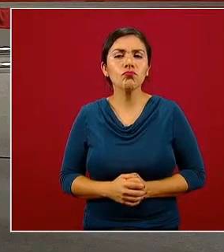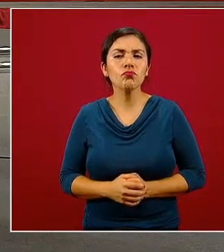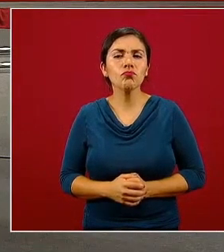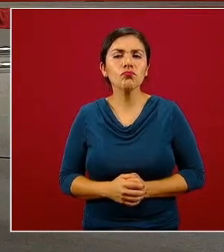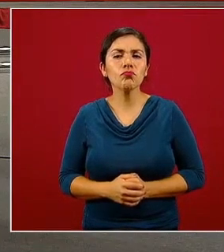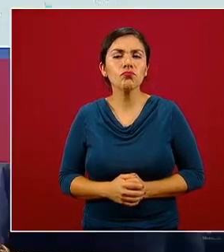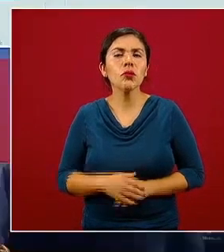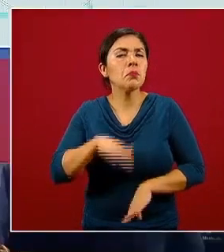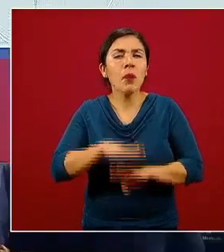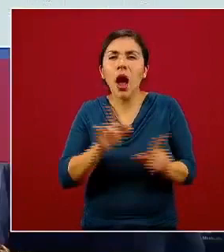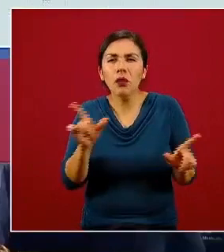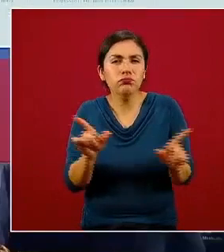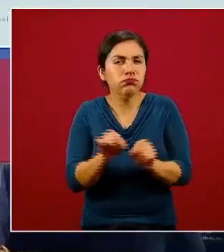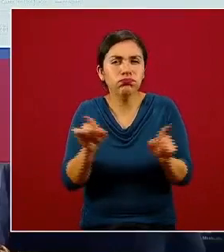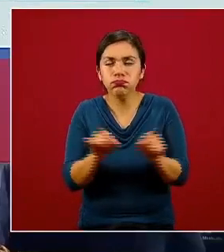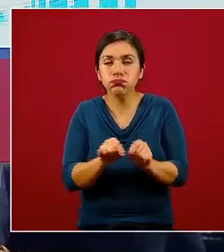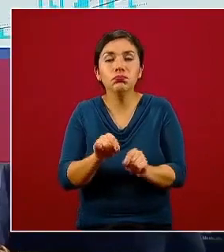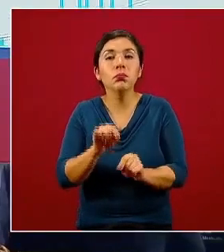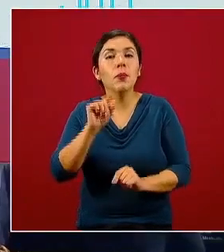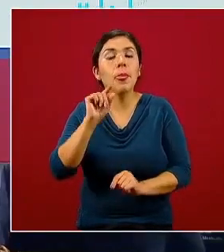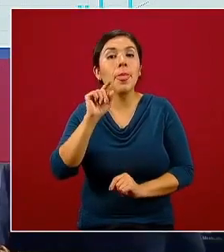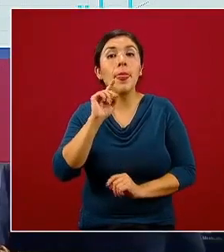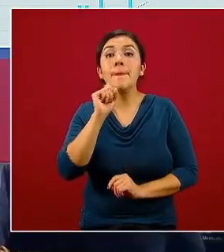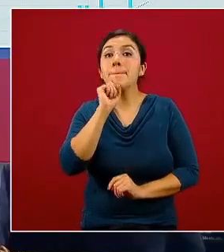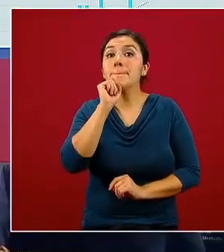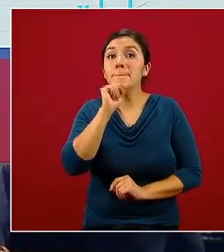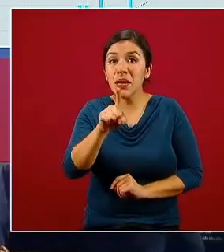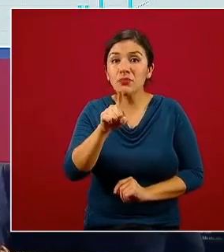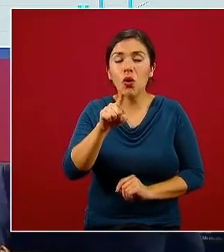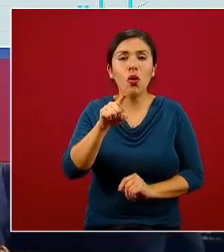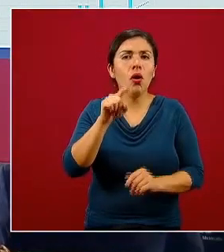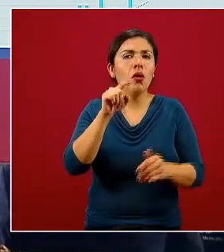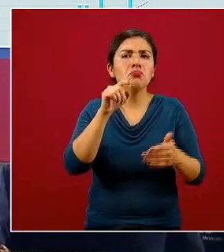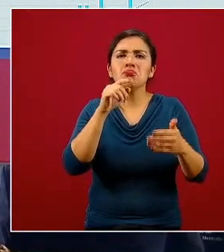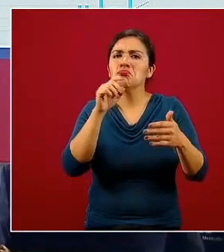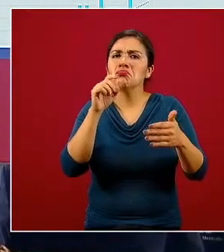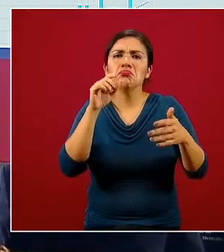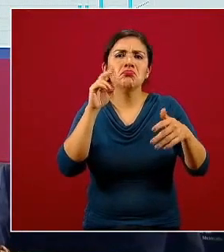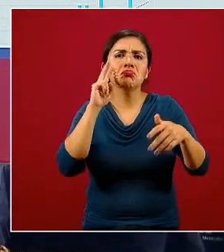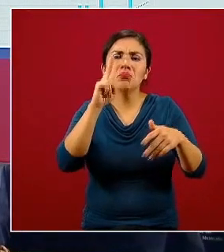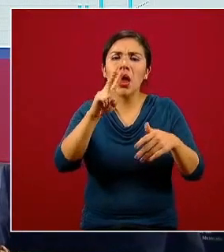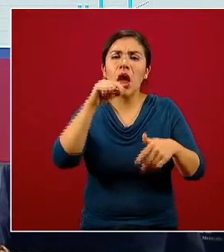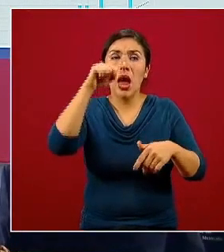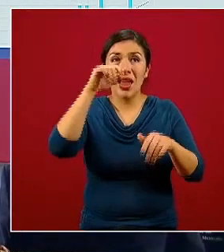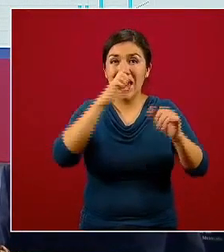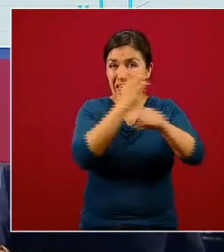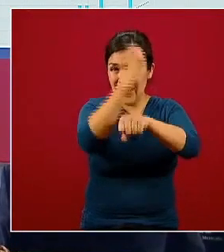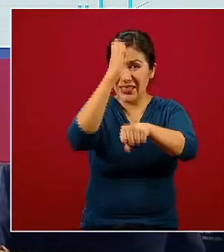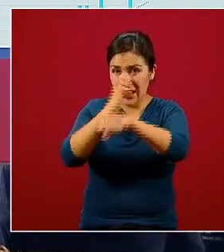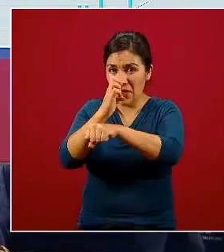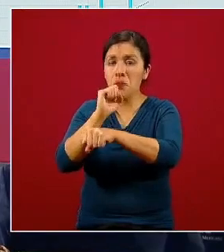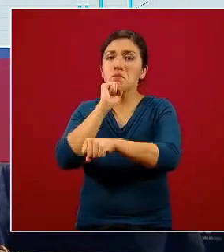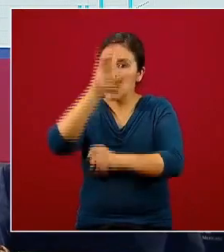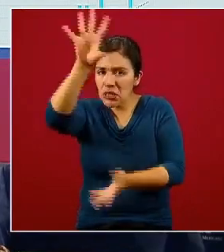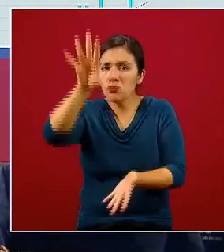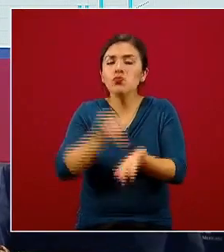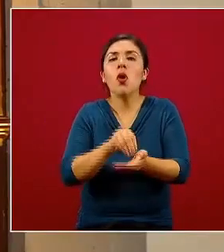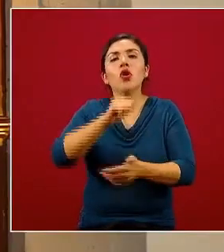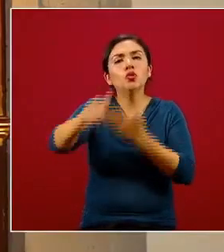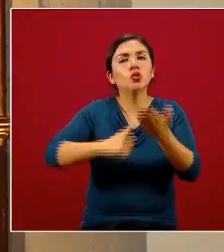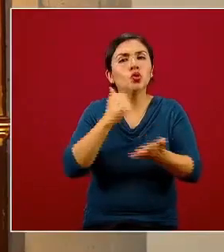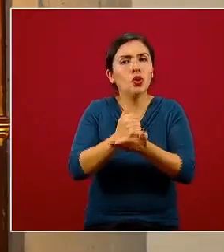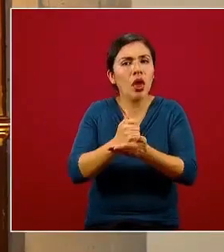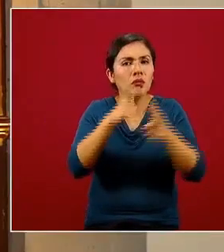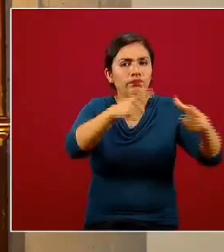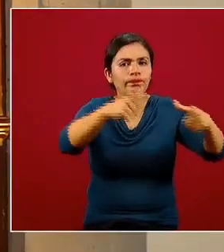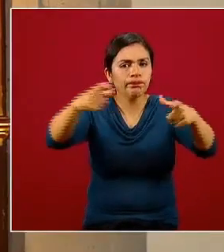hacerlo más breve, el mismo tipo de navegación es en el nivel metropolitano, y algo que